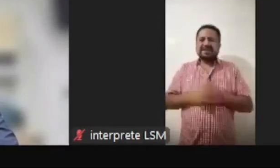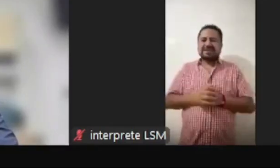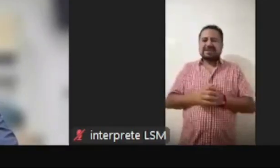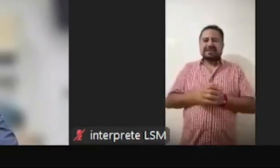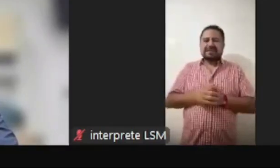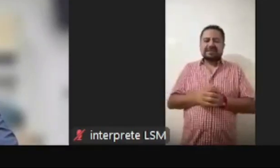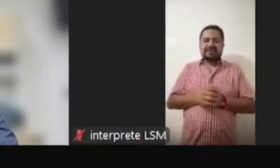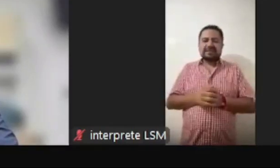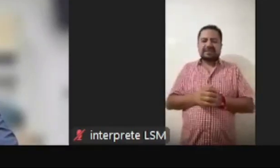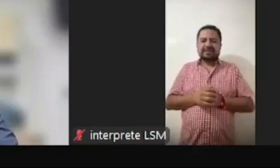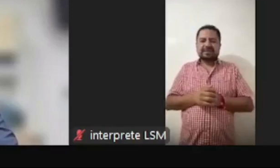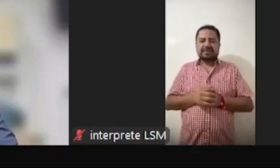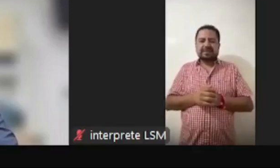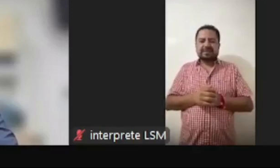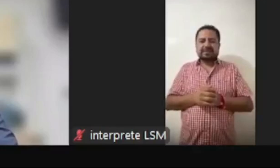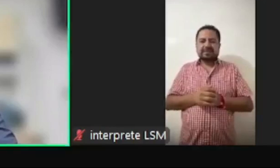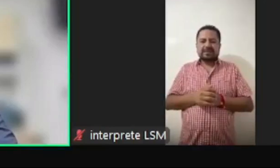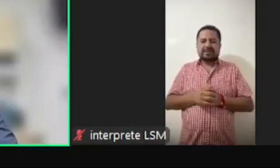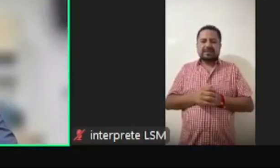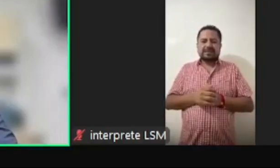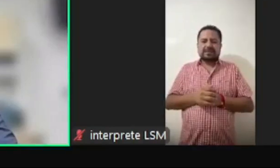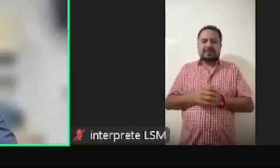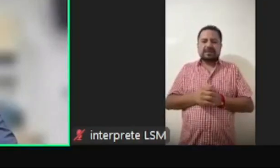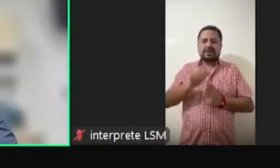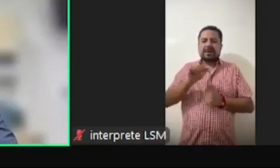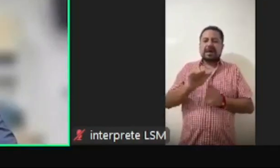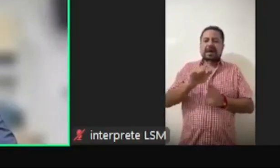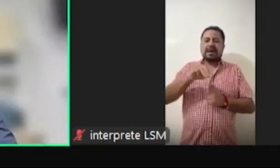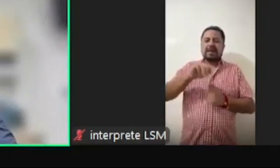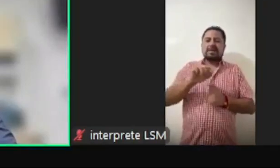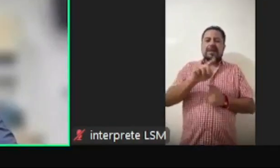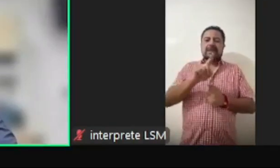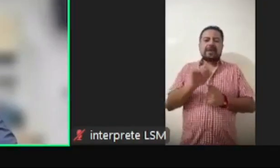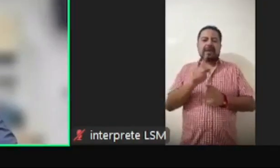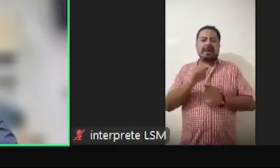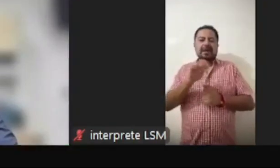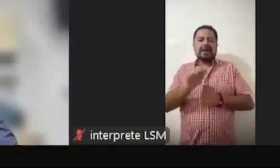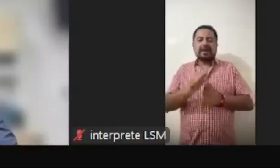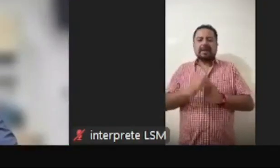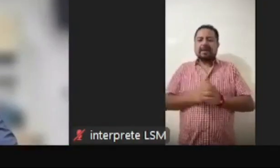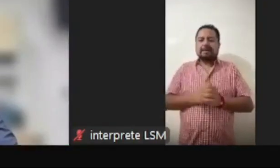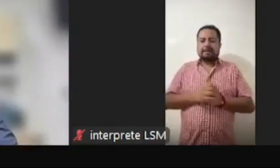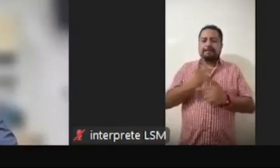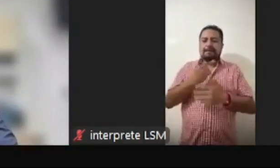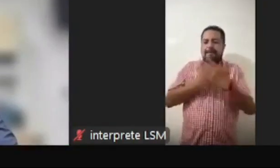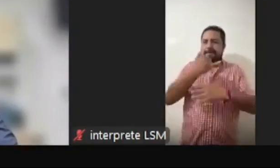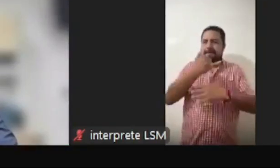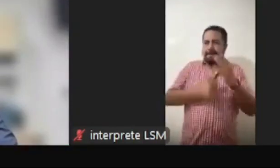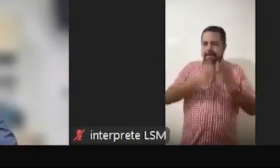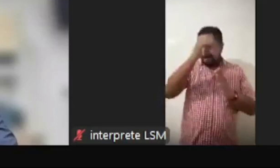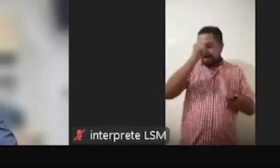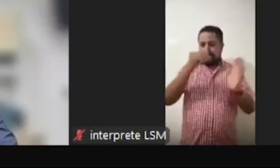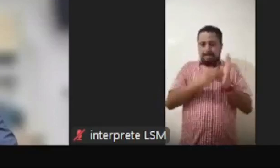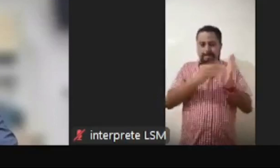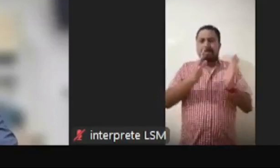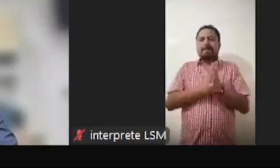Perdón, gracias. Magistrada ponente Almadelia Eugenio Alcaraz. Con los proyectos de acuerdo.